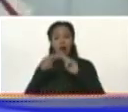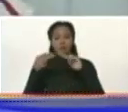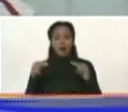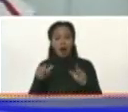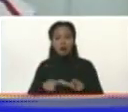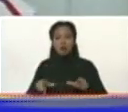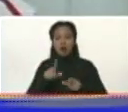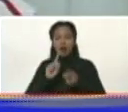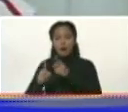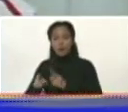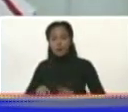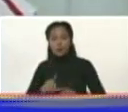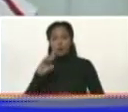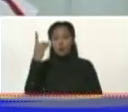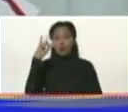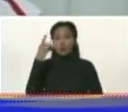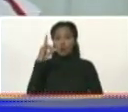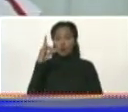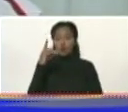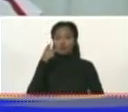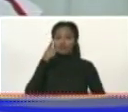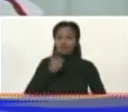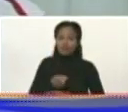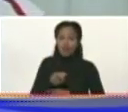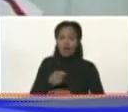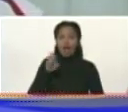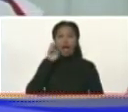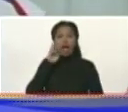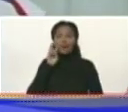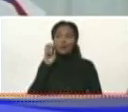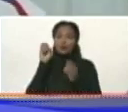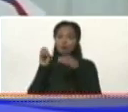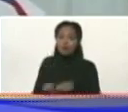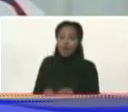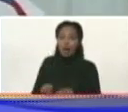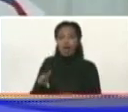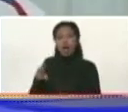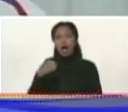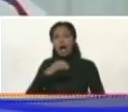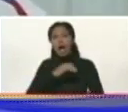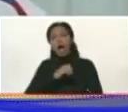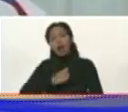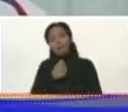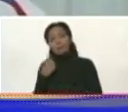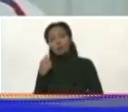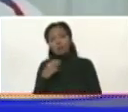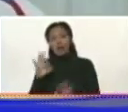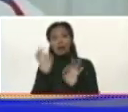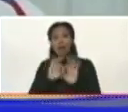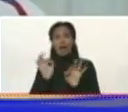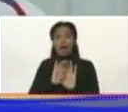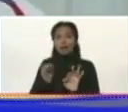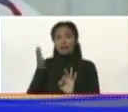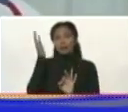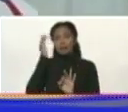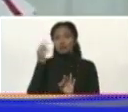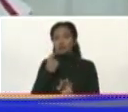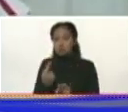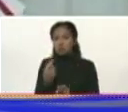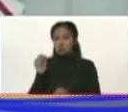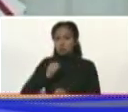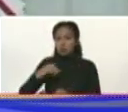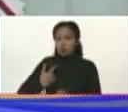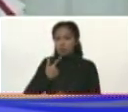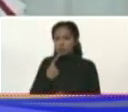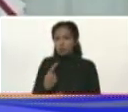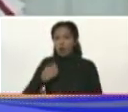Bolivia, lo que le exigían a Evo es que renunciara a la policía. Eso no se sabe, nadie lo ha dicho, yo lo digo pues.